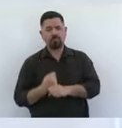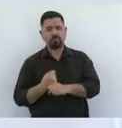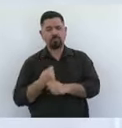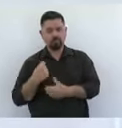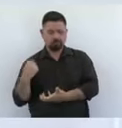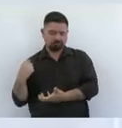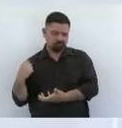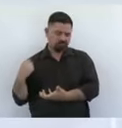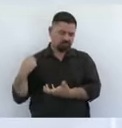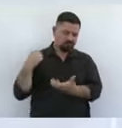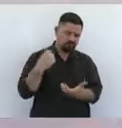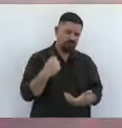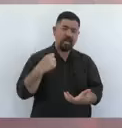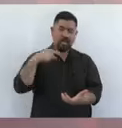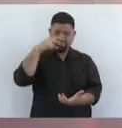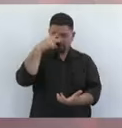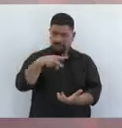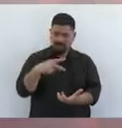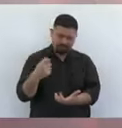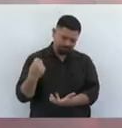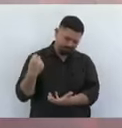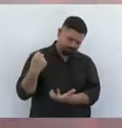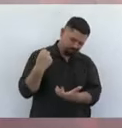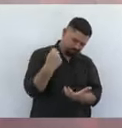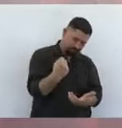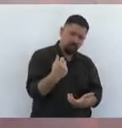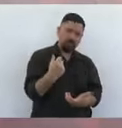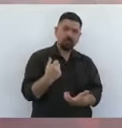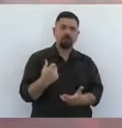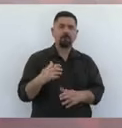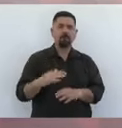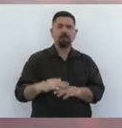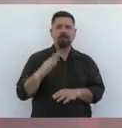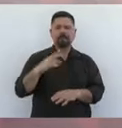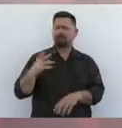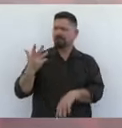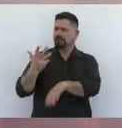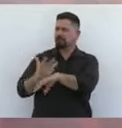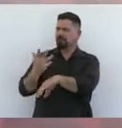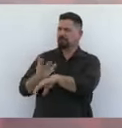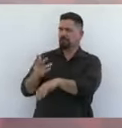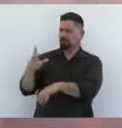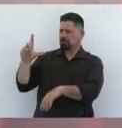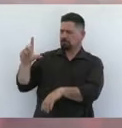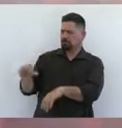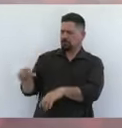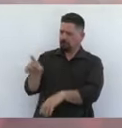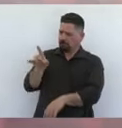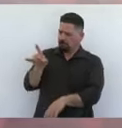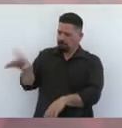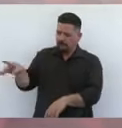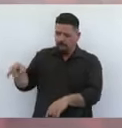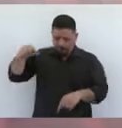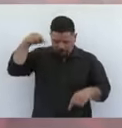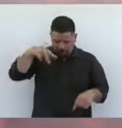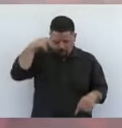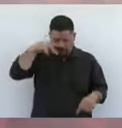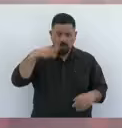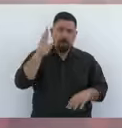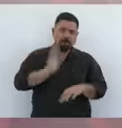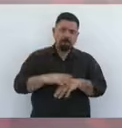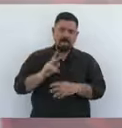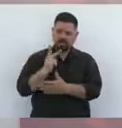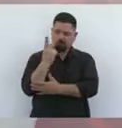Invertimos en México más que lo que se invierte en Estados Unidos en reforestación con